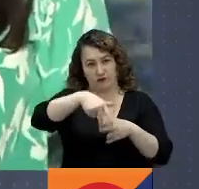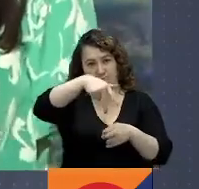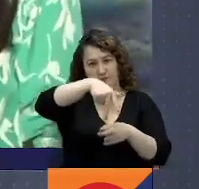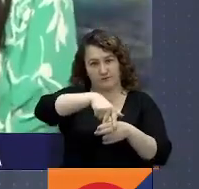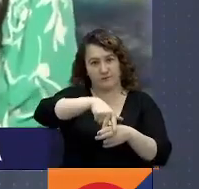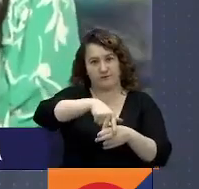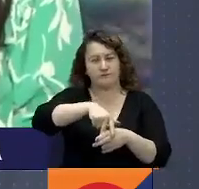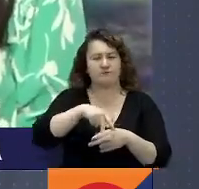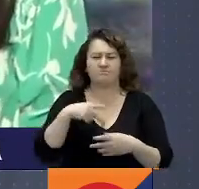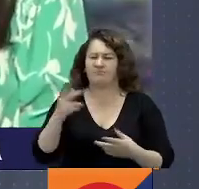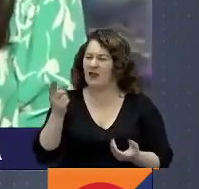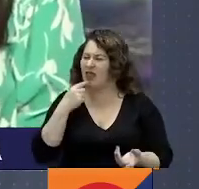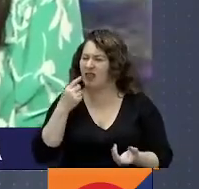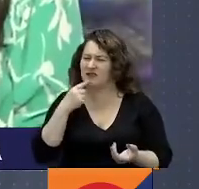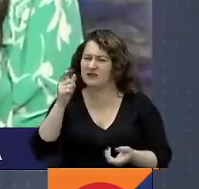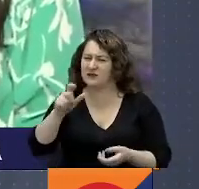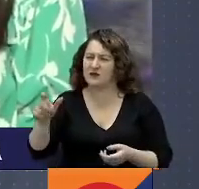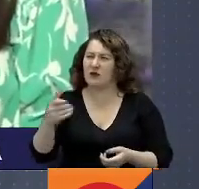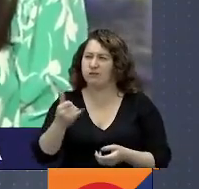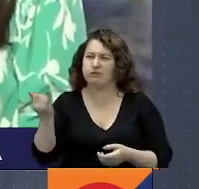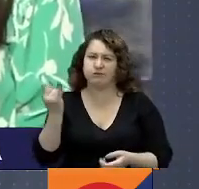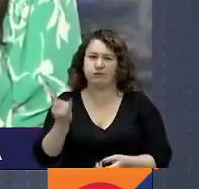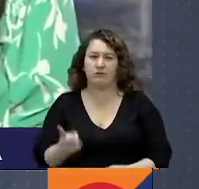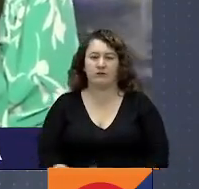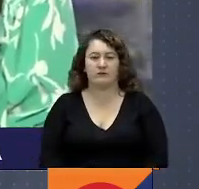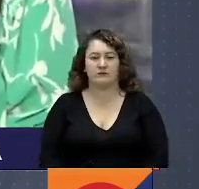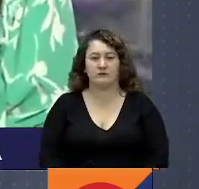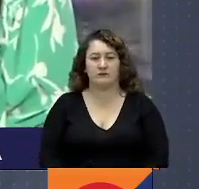¿qué dice la gente en la ciudad?